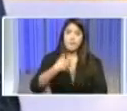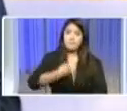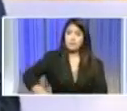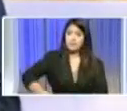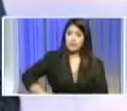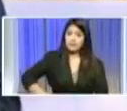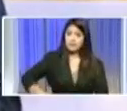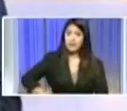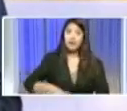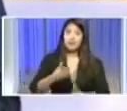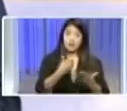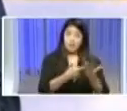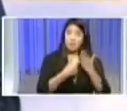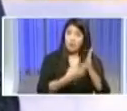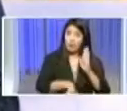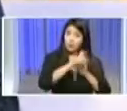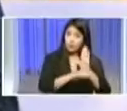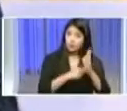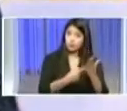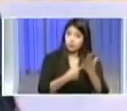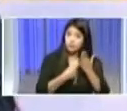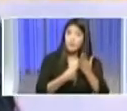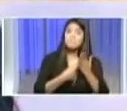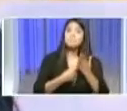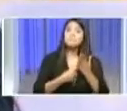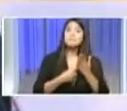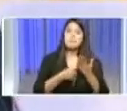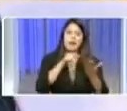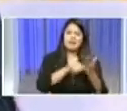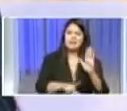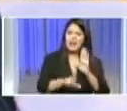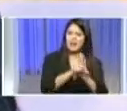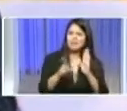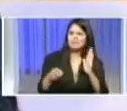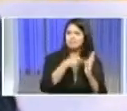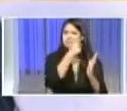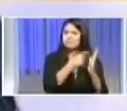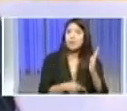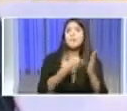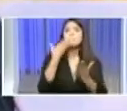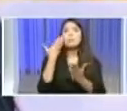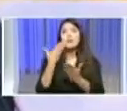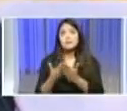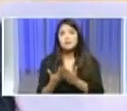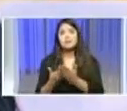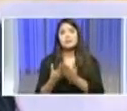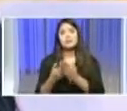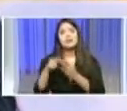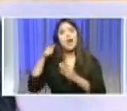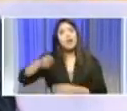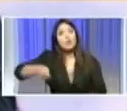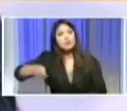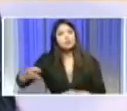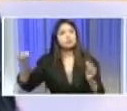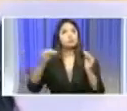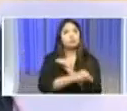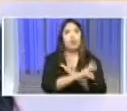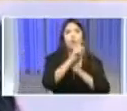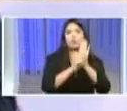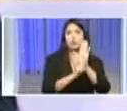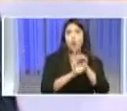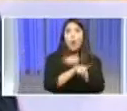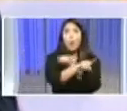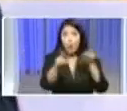presidencial constitucional para impugnar esta ley y solicitar la inconstitucionalidad.